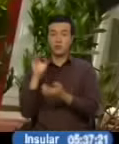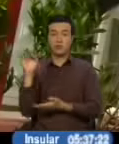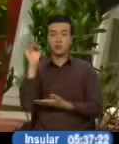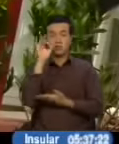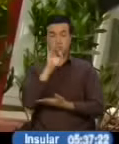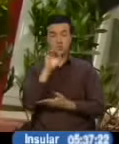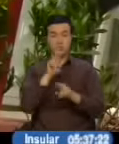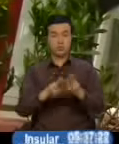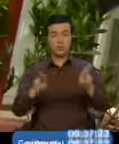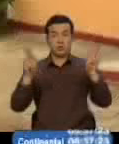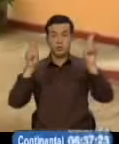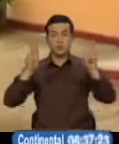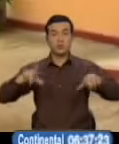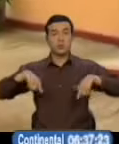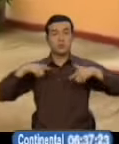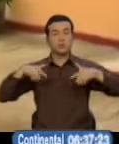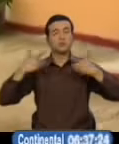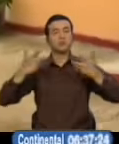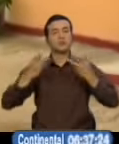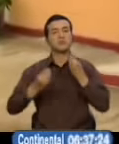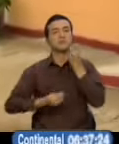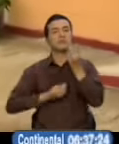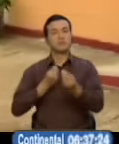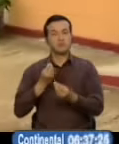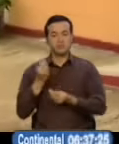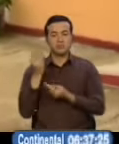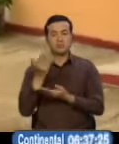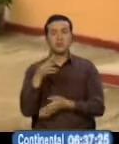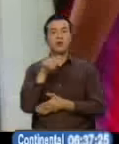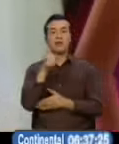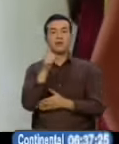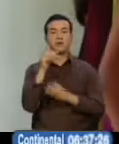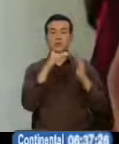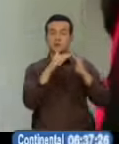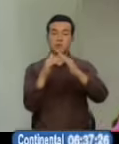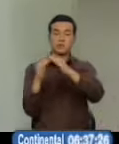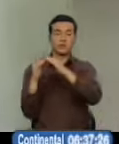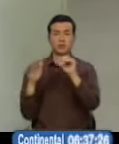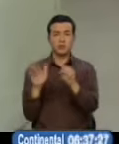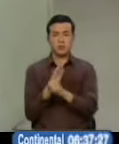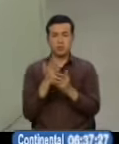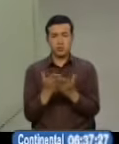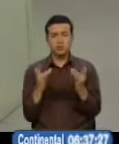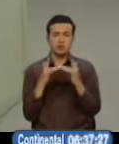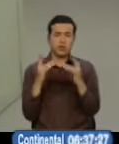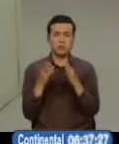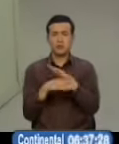Naciones Unidas, Lenín Moreno, se realizó la entrega de 10 casas amobladas para